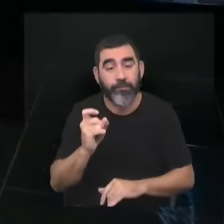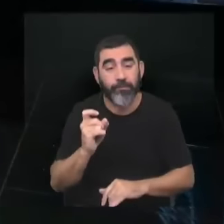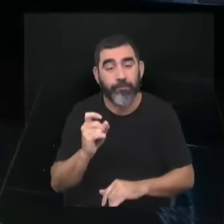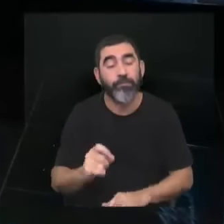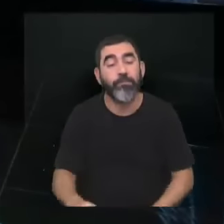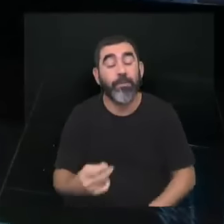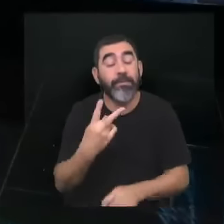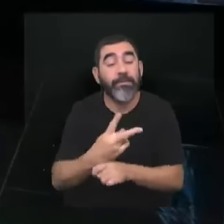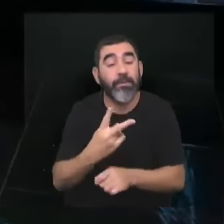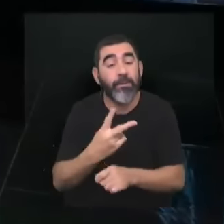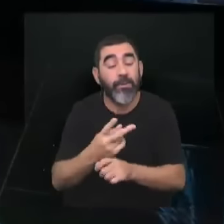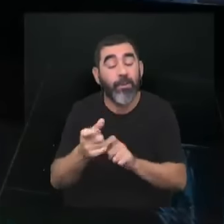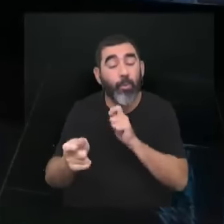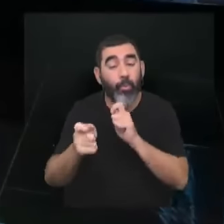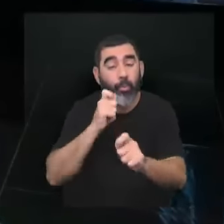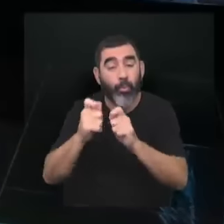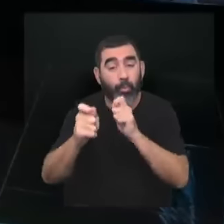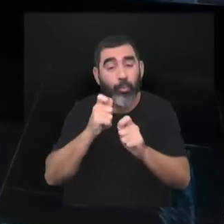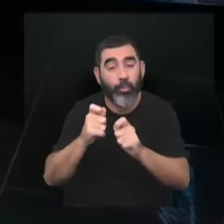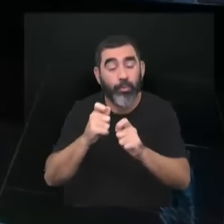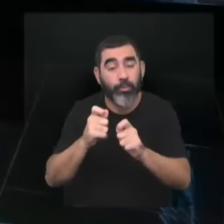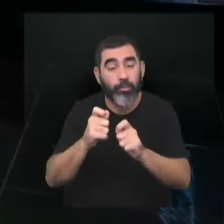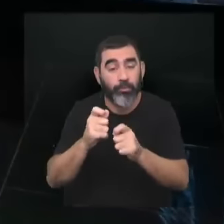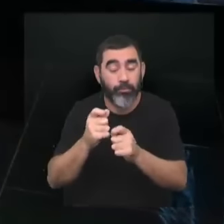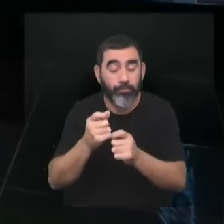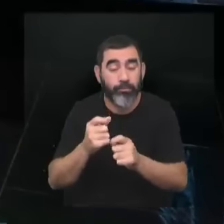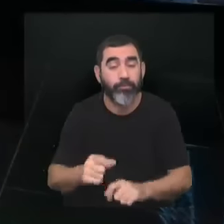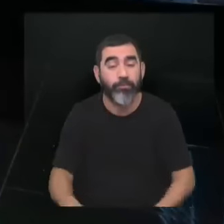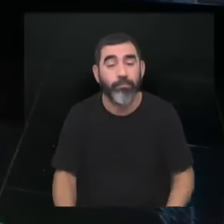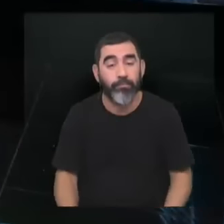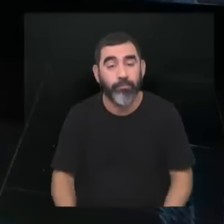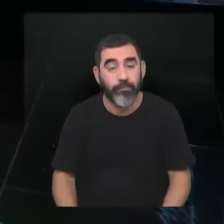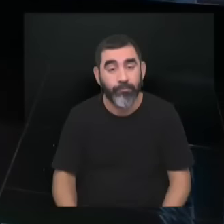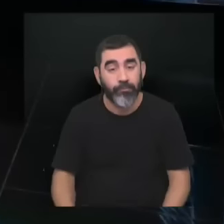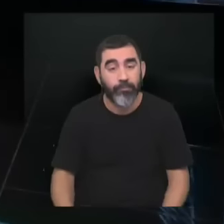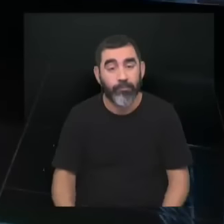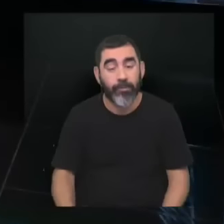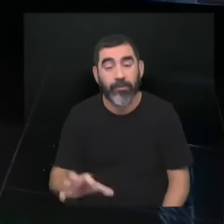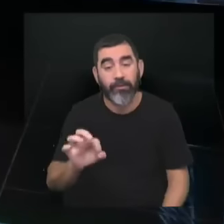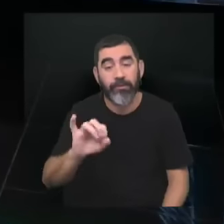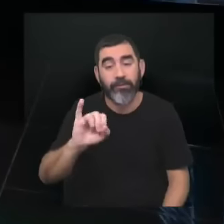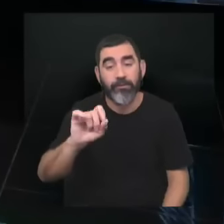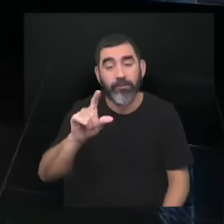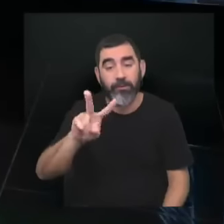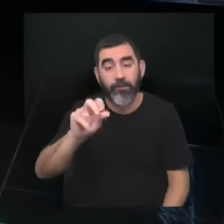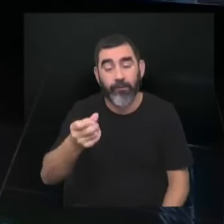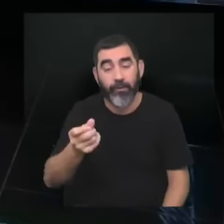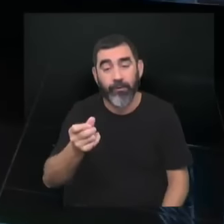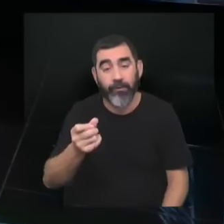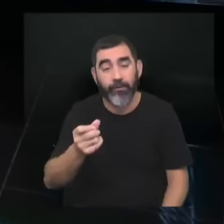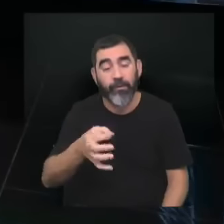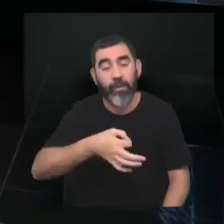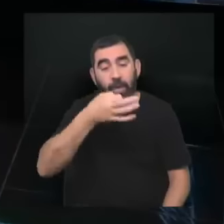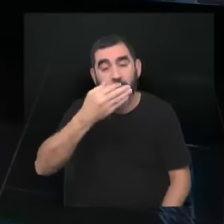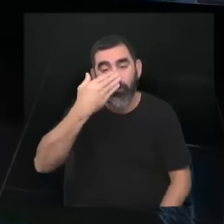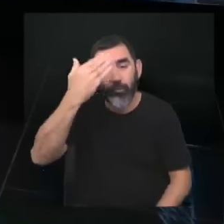quien va segundo en las internas según los muestran varias encuestas es Robert Silva quien en su acto de